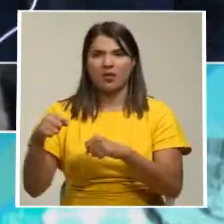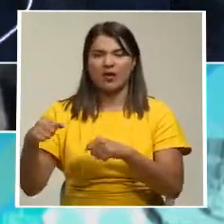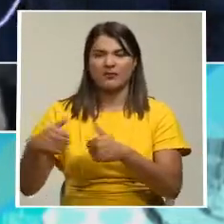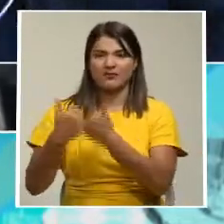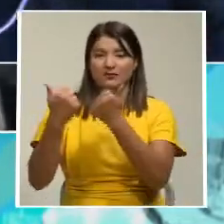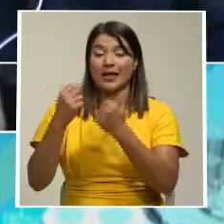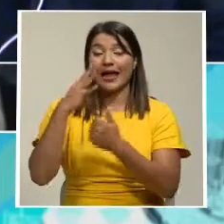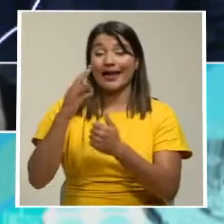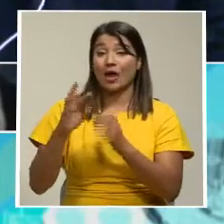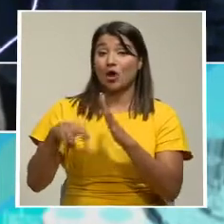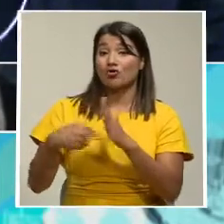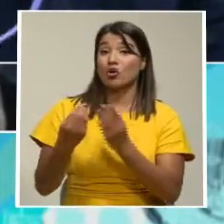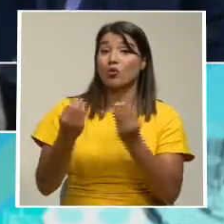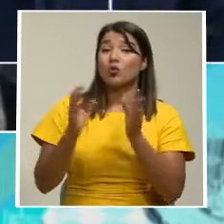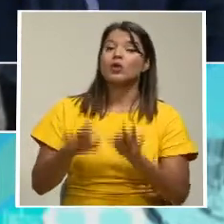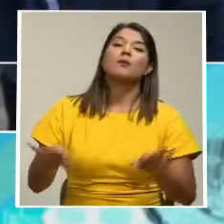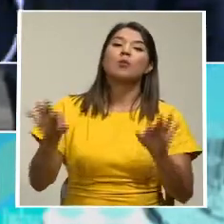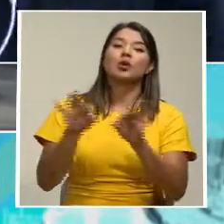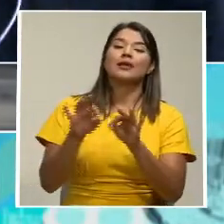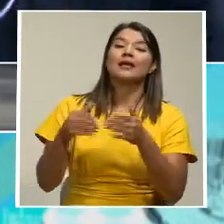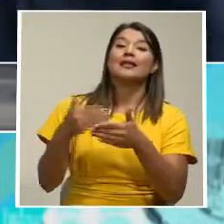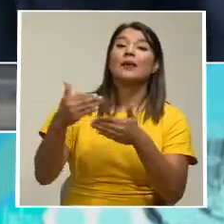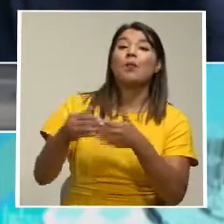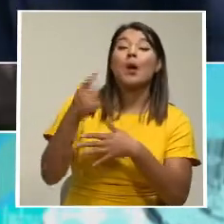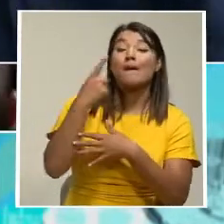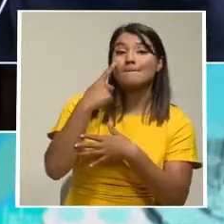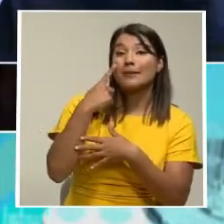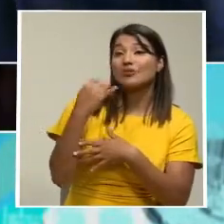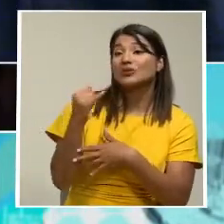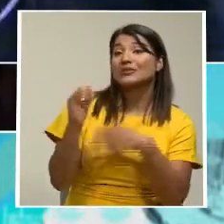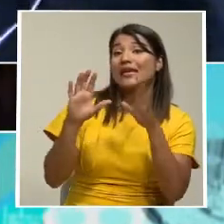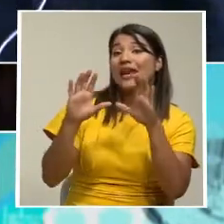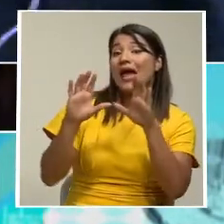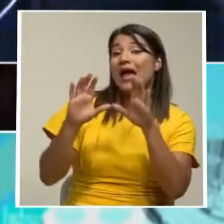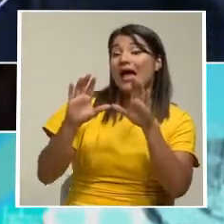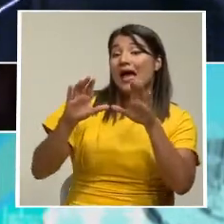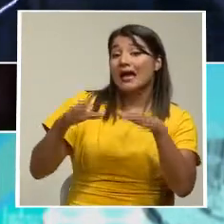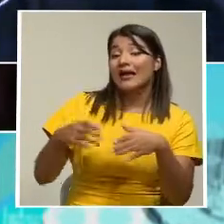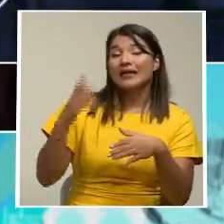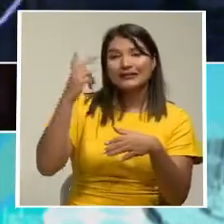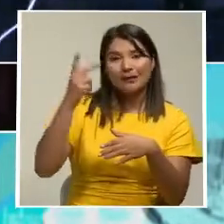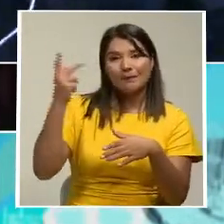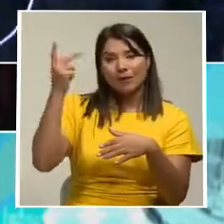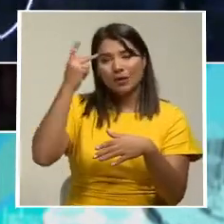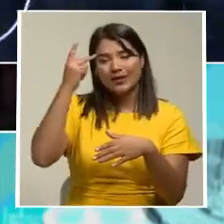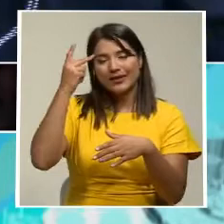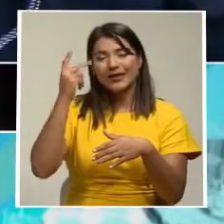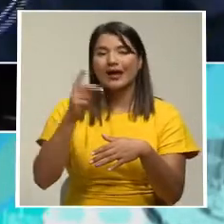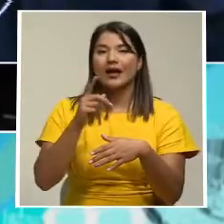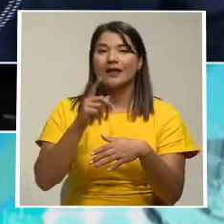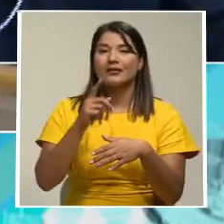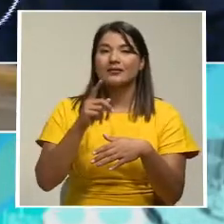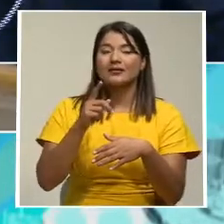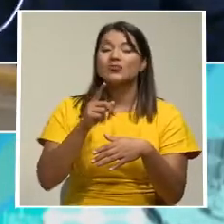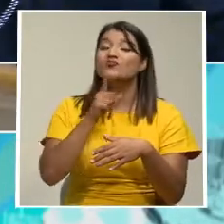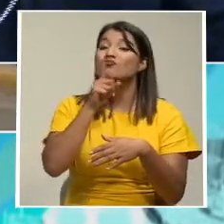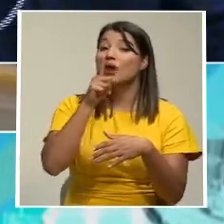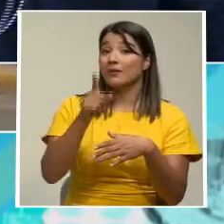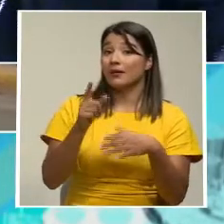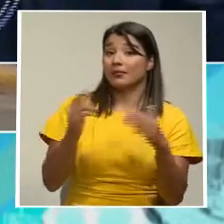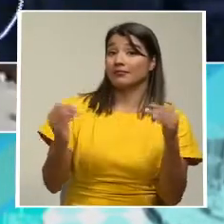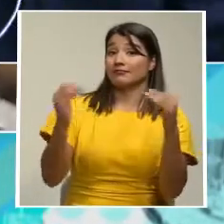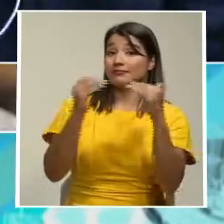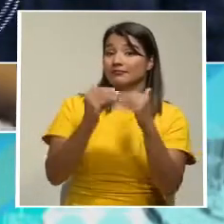papel importante. Ahora vamos a ver si la clase política, esa que se llama opositora, si el sector empresarial están a la altura de lo que ha demostrado el